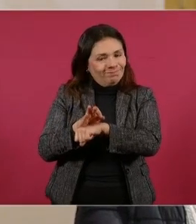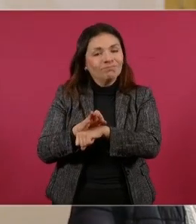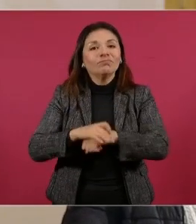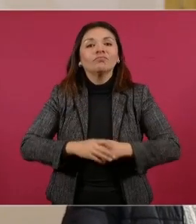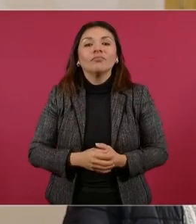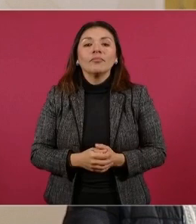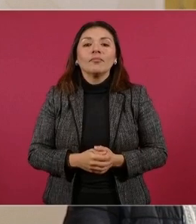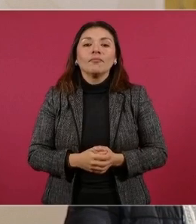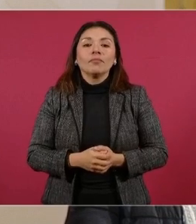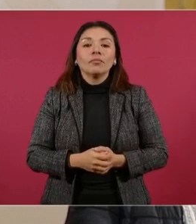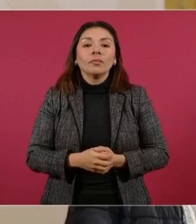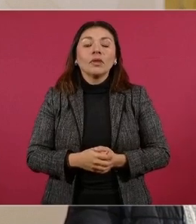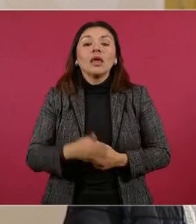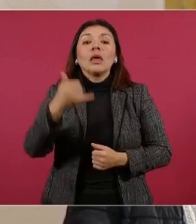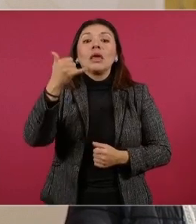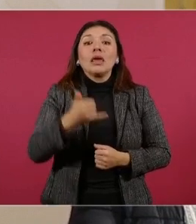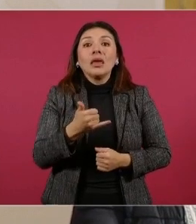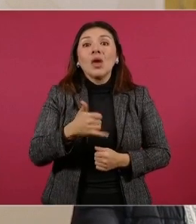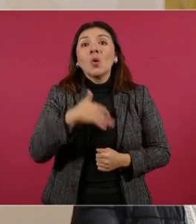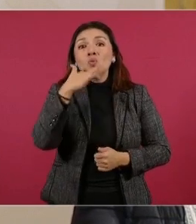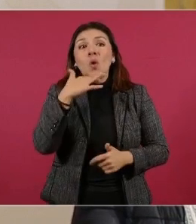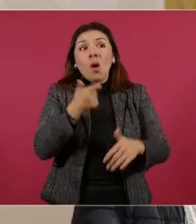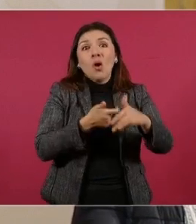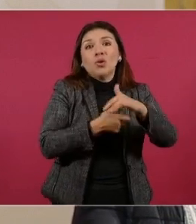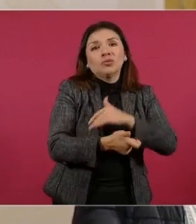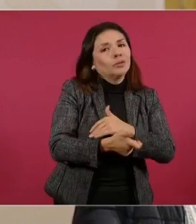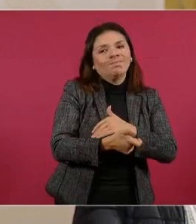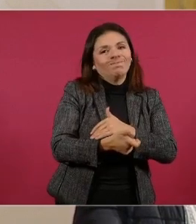eh Y que no haya